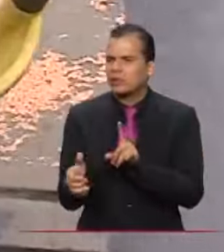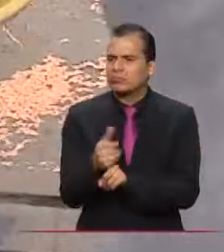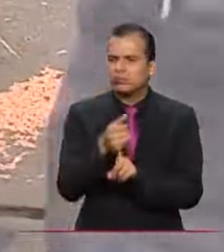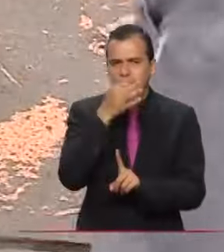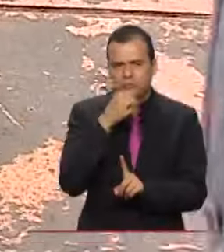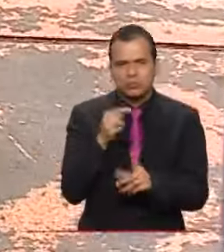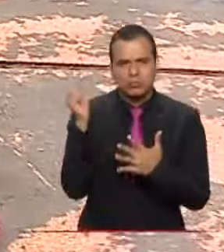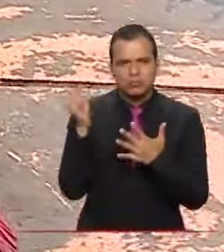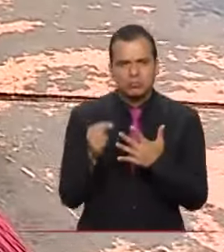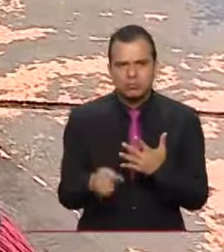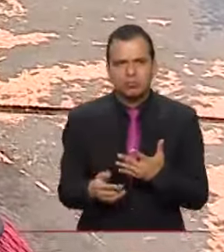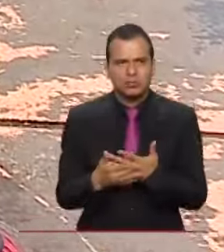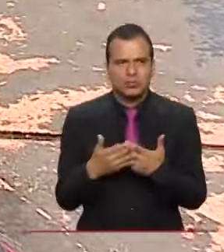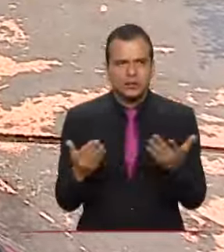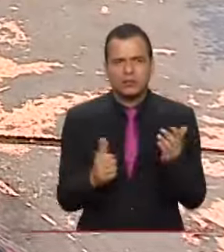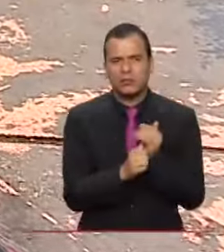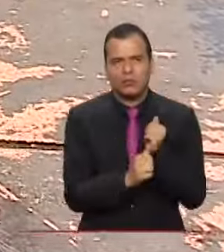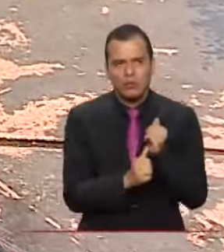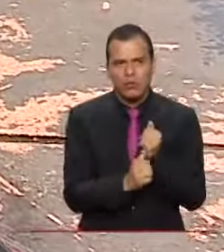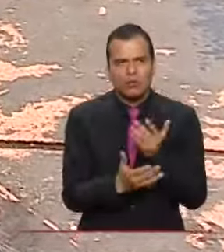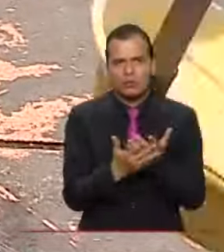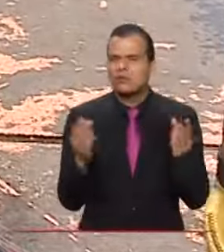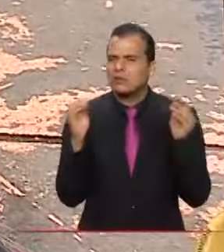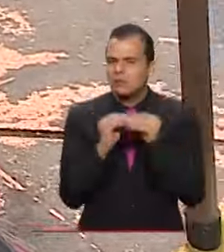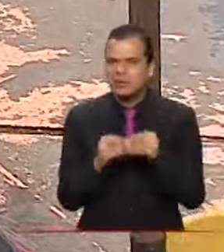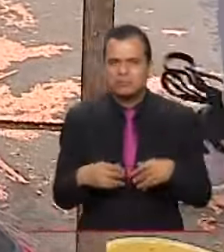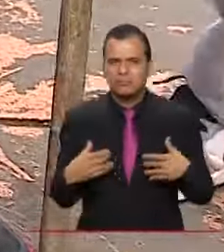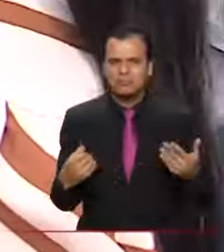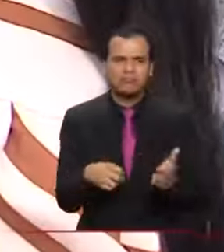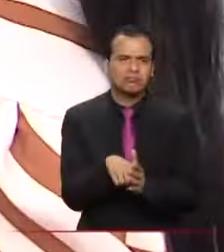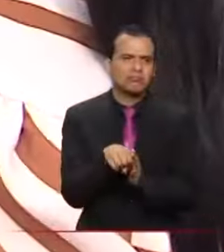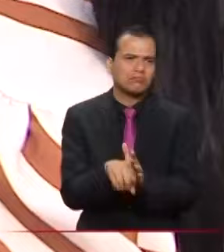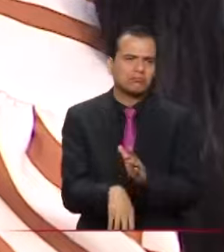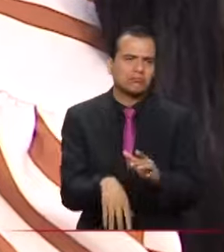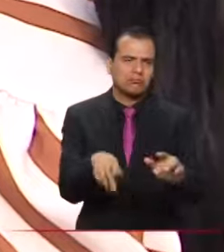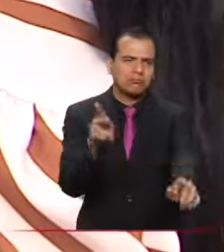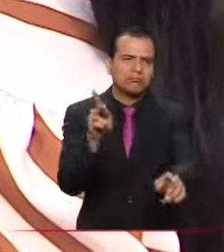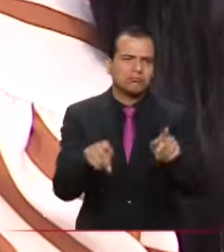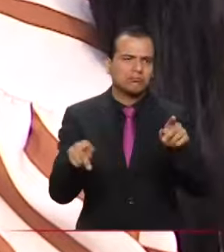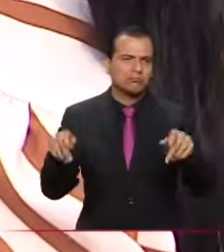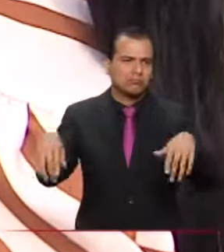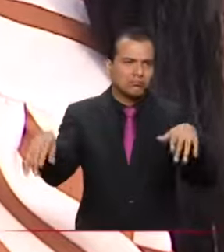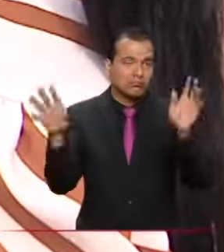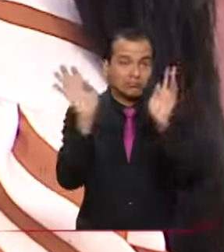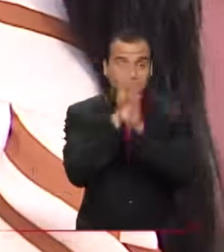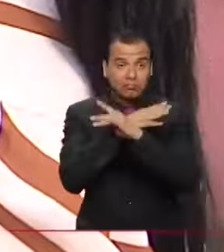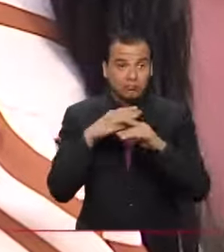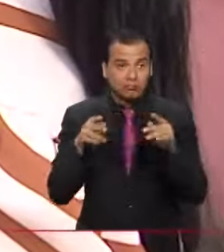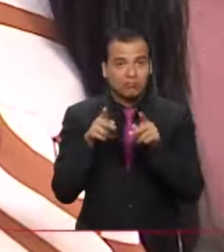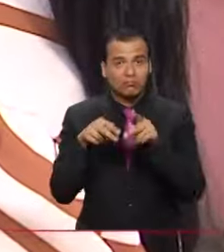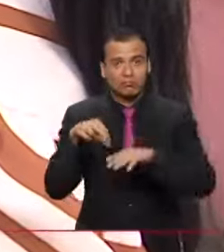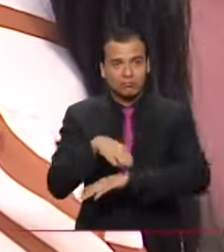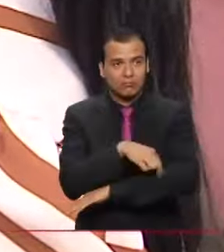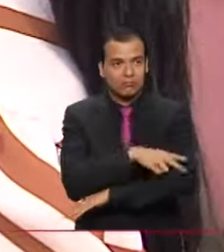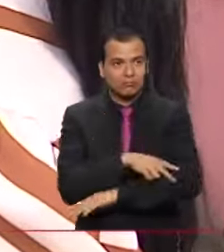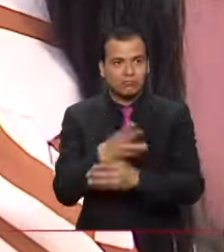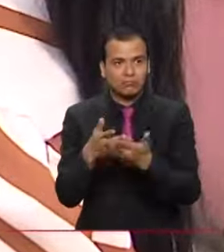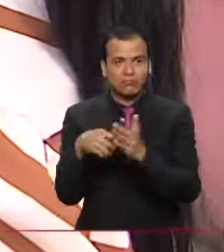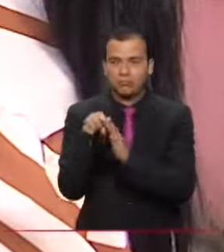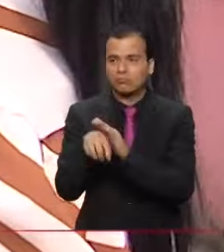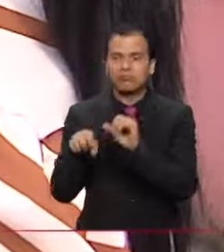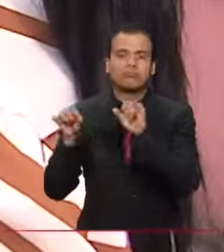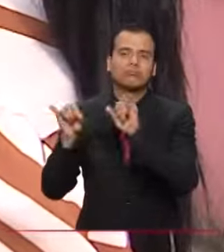aquí, aparte pues de las heces y de todo lo que usted me... Bueno, las basuras que traen en la madrugada los que duermen en la calle, traen las basuras